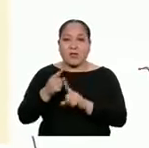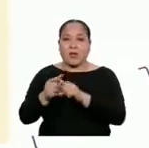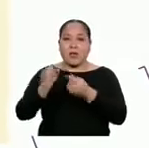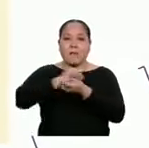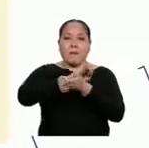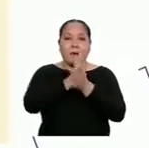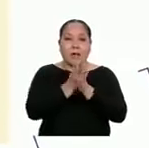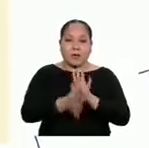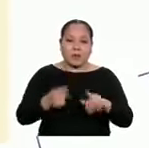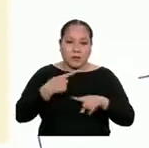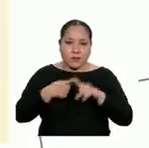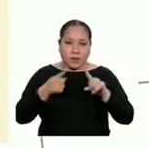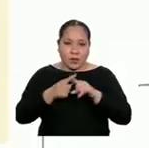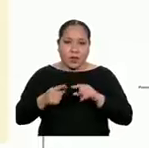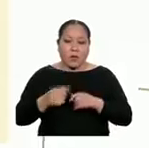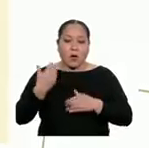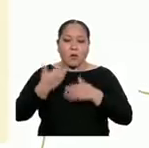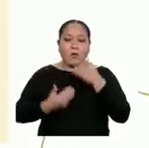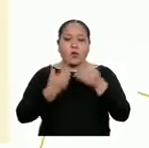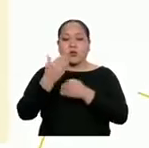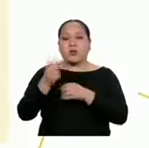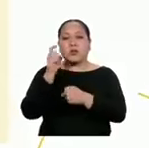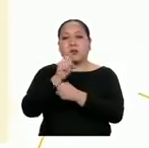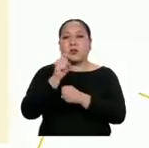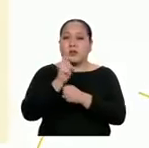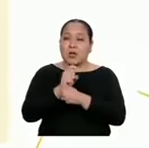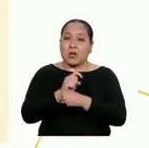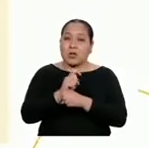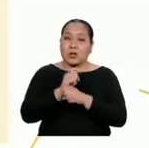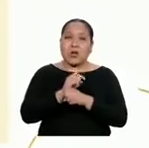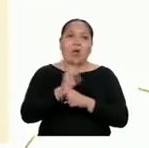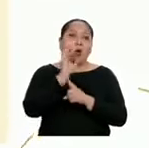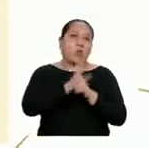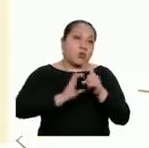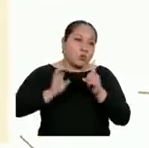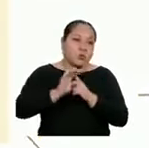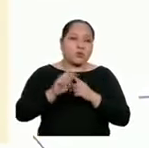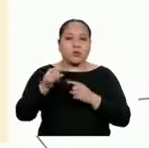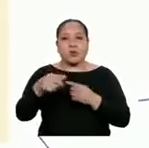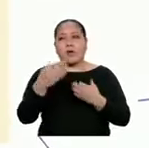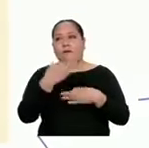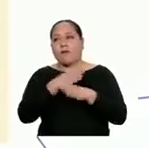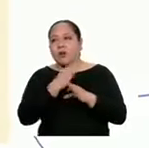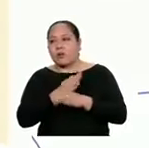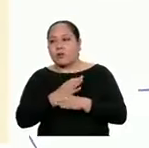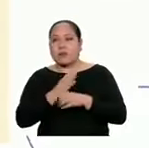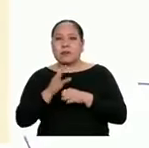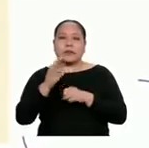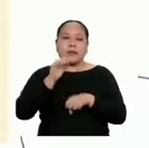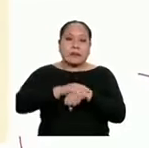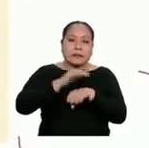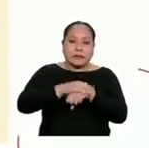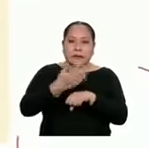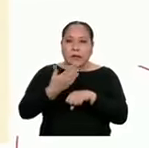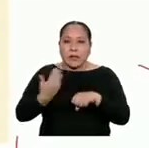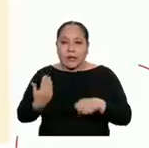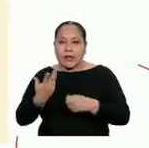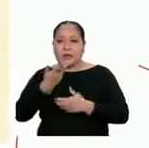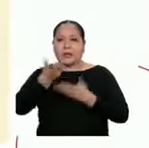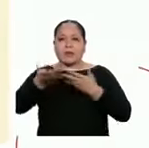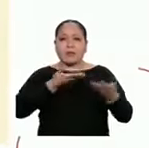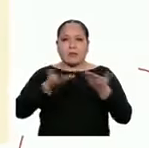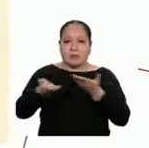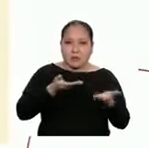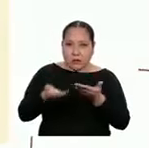etc., como procesos educativos y culturales, como formas de prevenir y atender los diferentes tipos